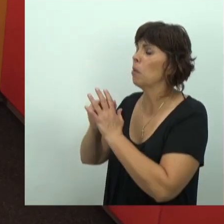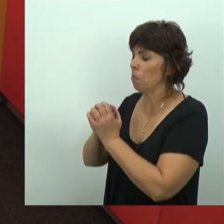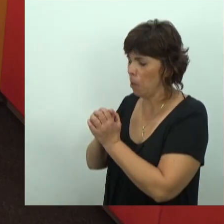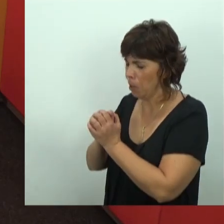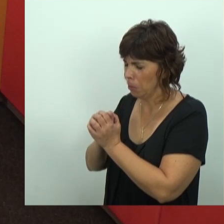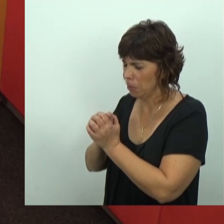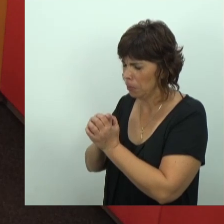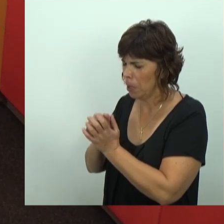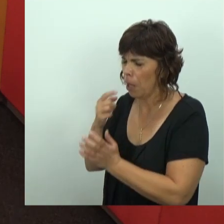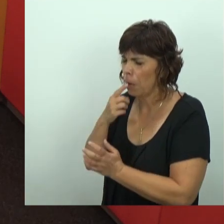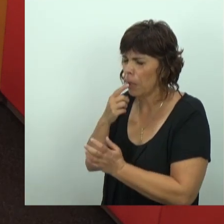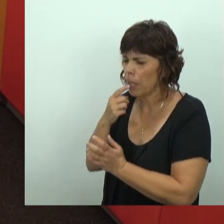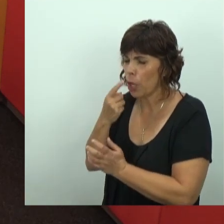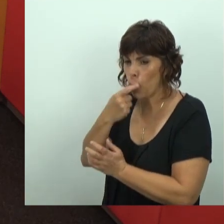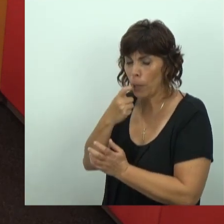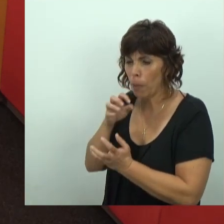emborrachada.